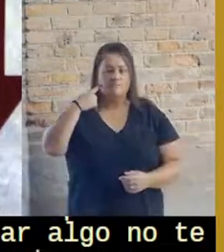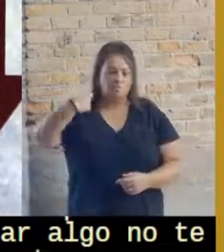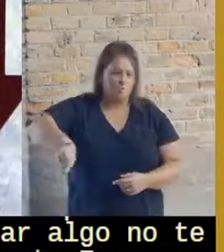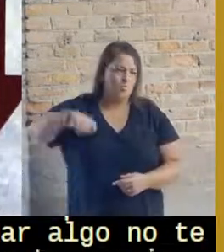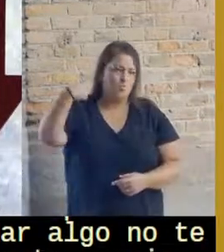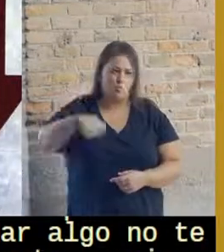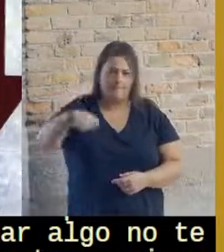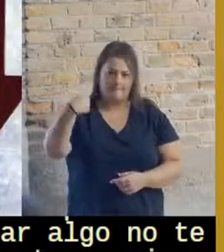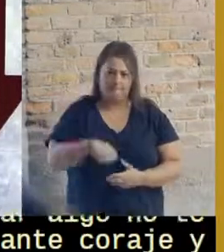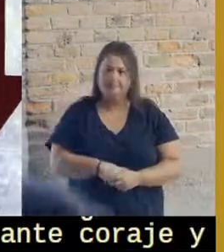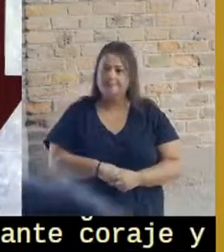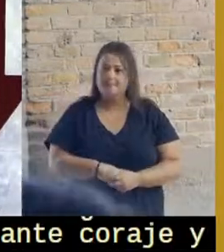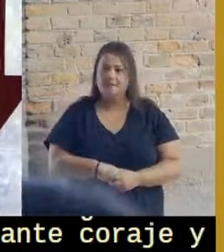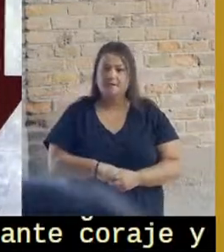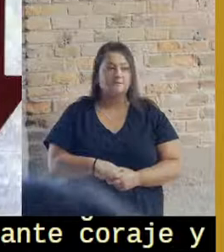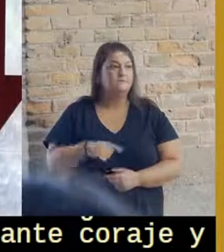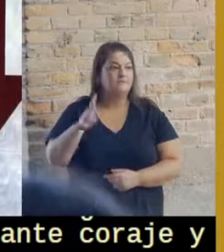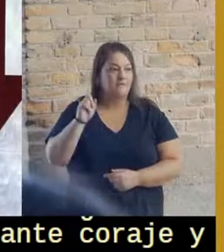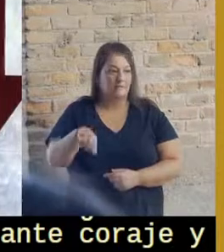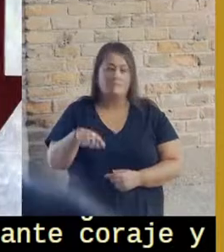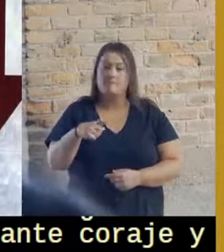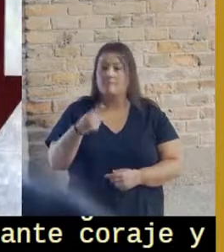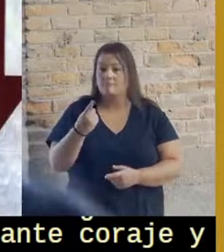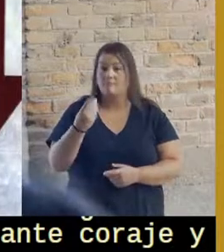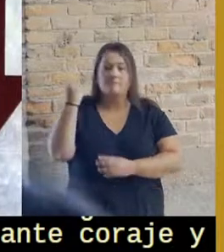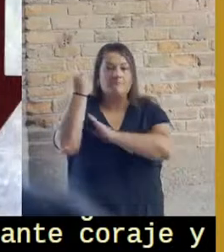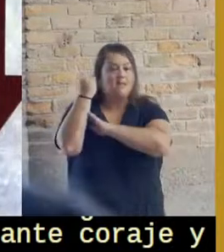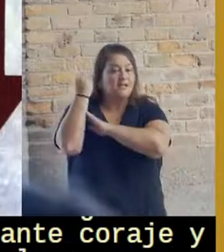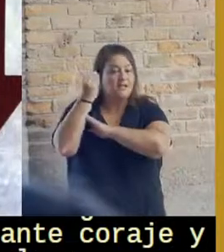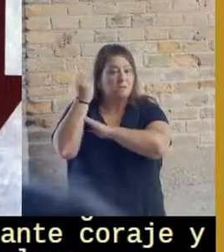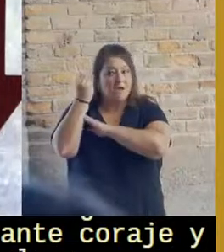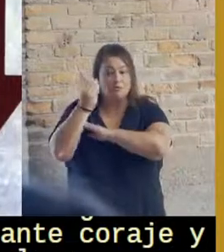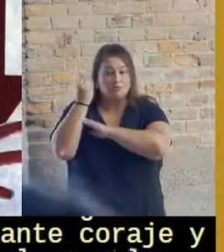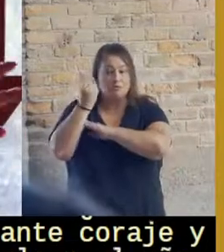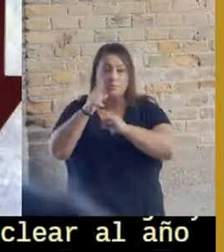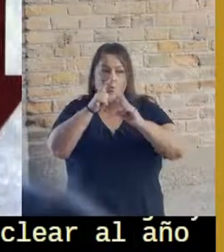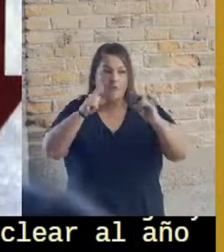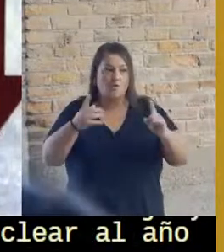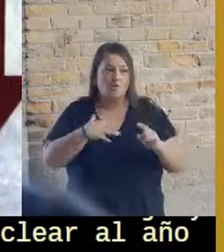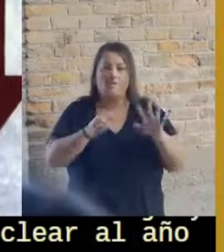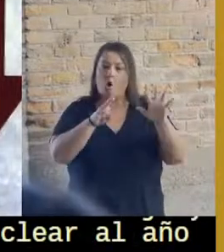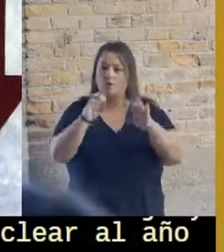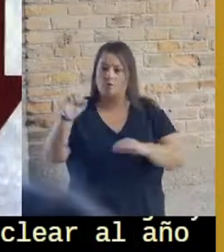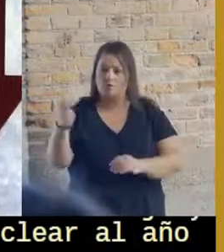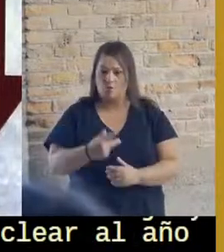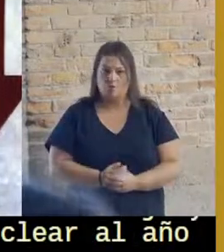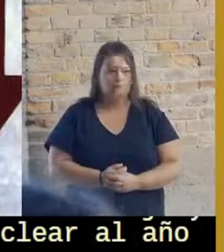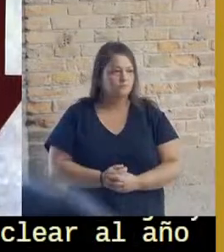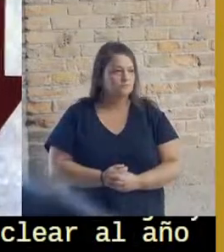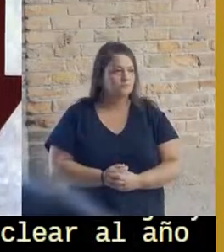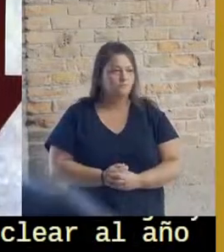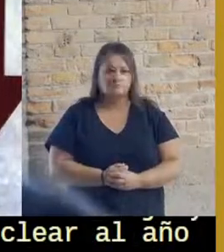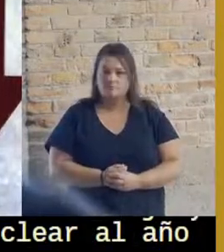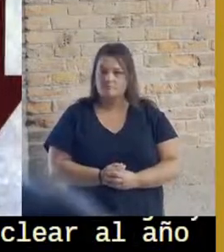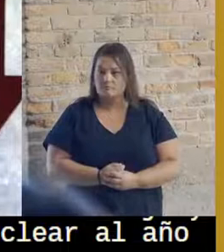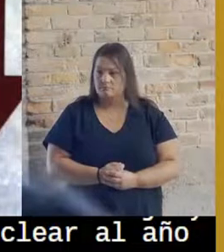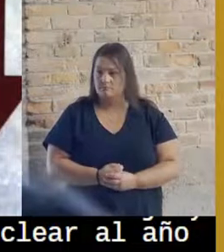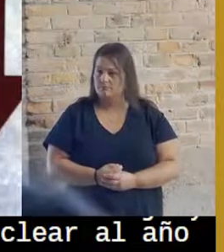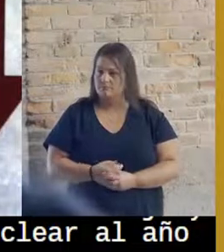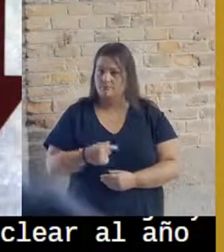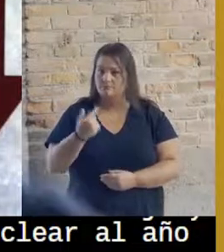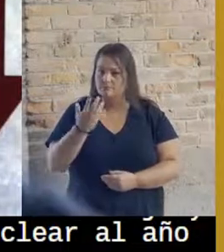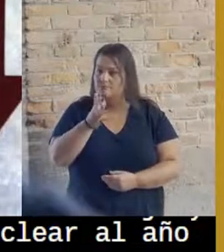eh Y luego el coste de mantenimiento de un implante coclear al año pueden ser unos 800 no os voy a decir